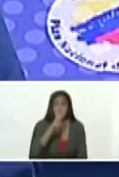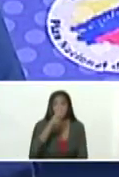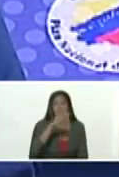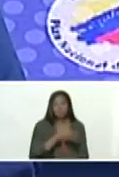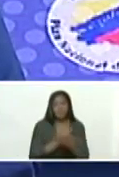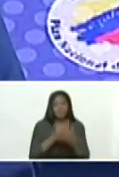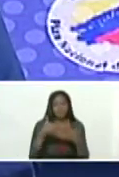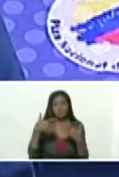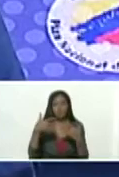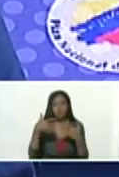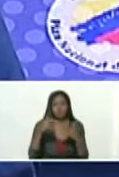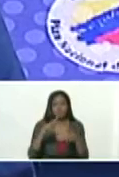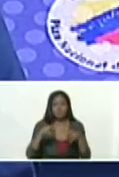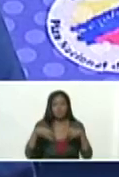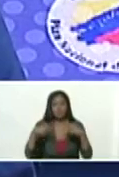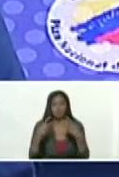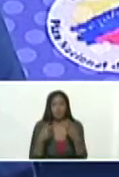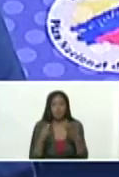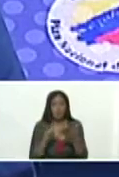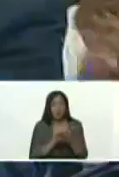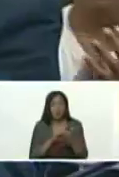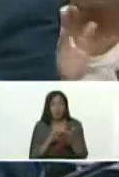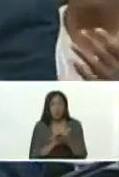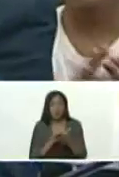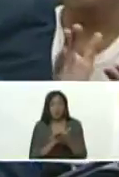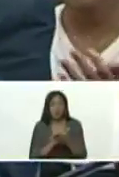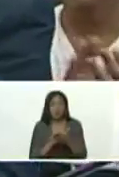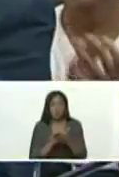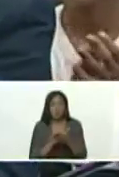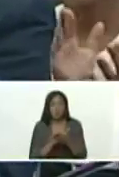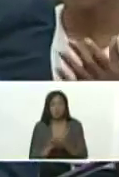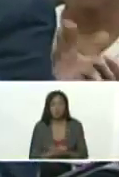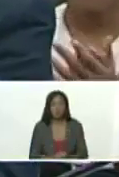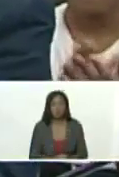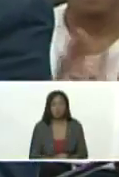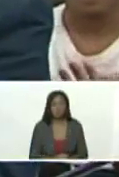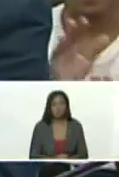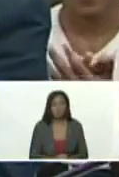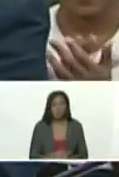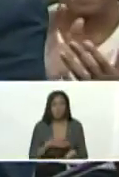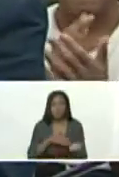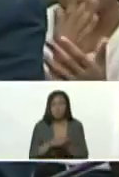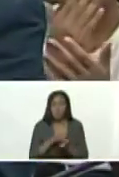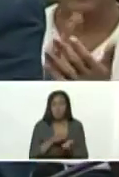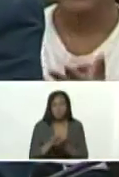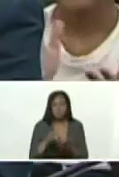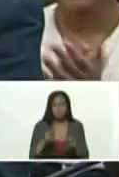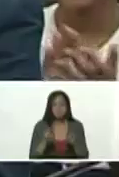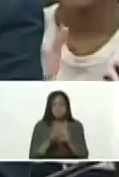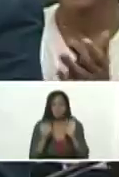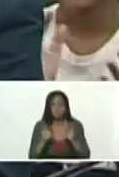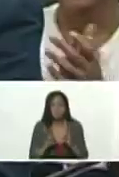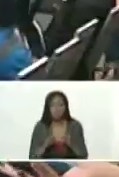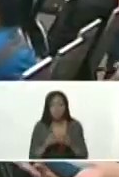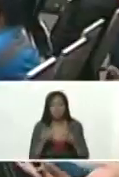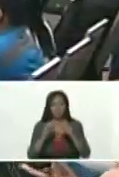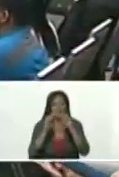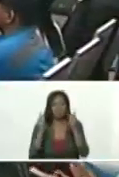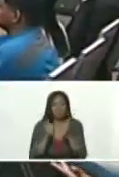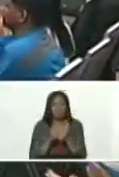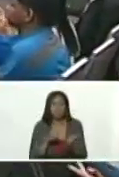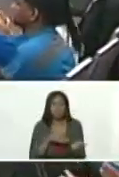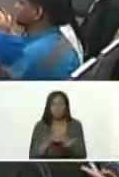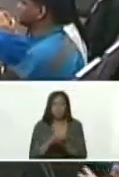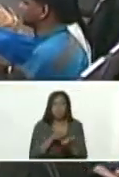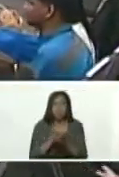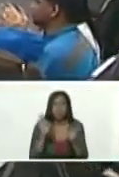4 millones de nuevos libros editados, impresos en el sistema de